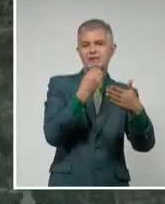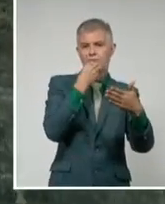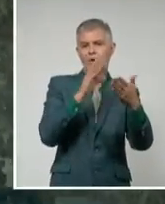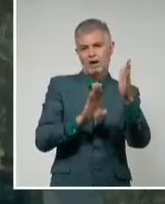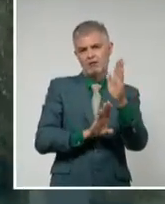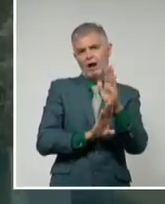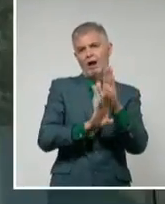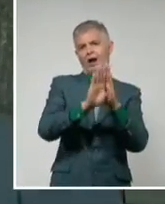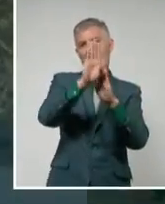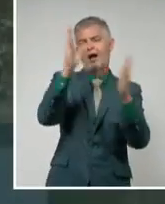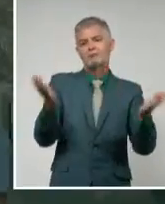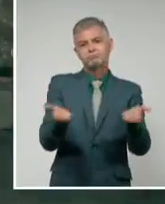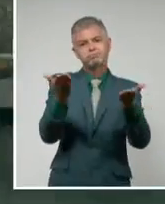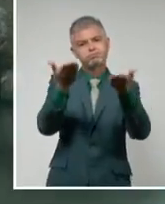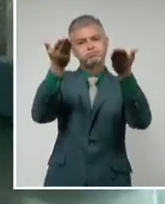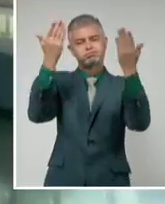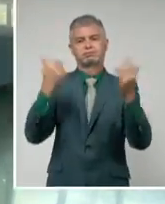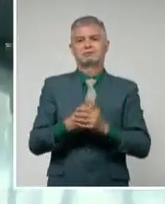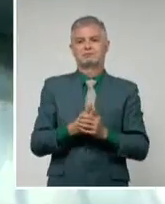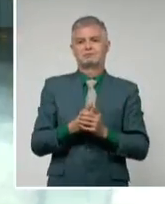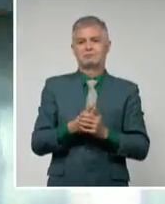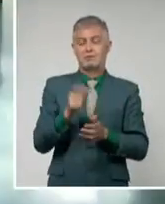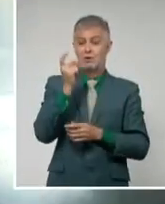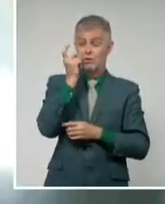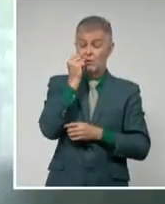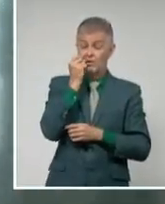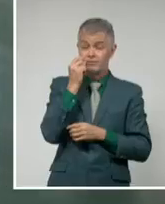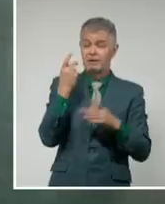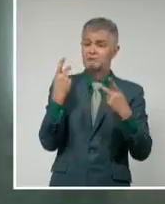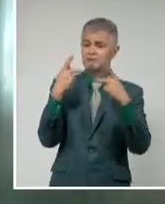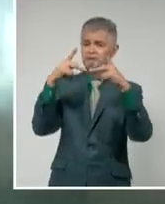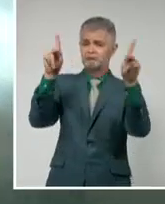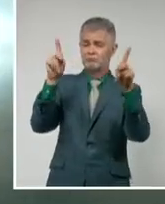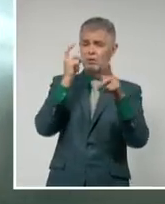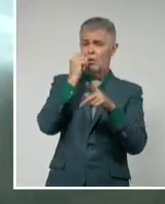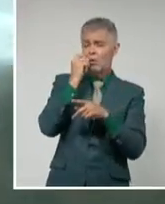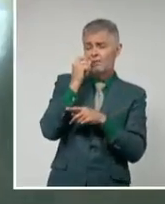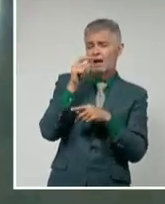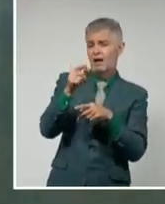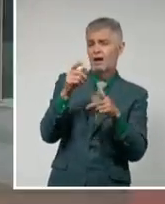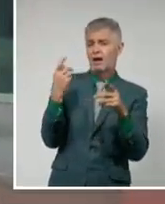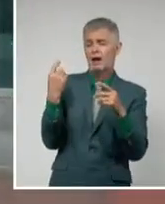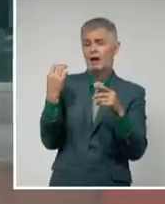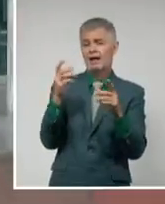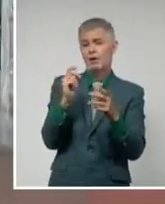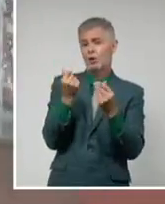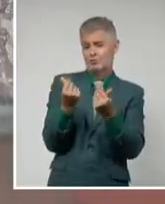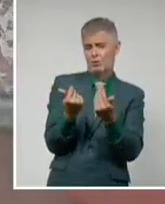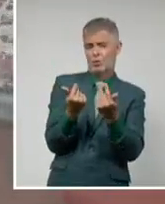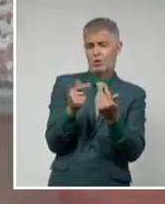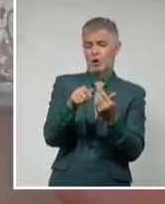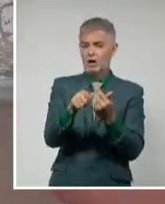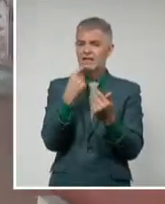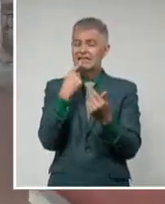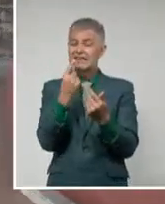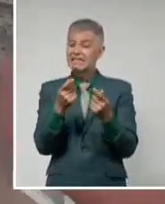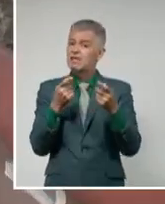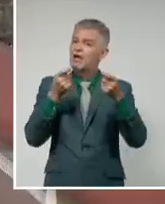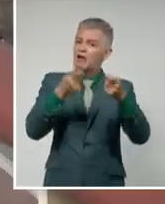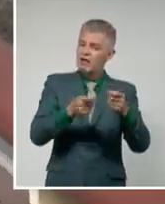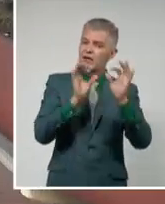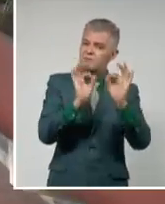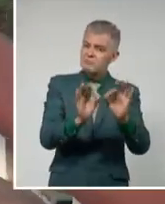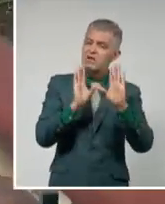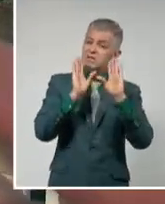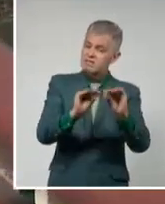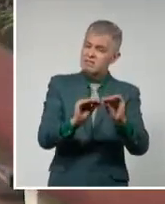espera. El experto en la materia y Premio Nacional de Economía, Lázaro Toirac, resulta especialmente enfático al afirmar que